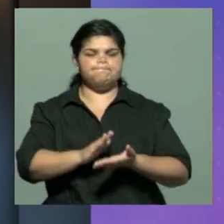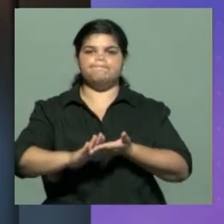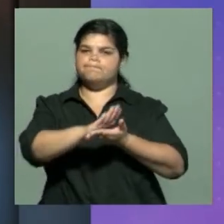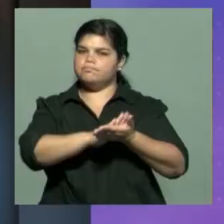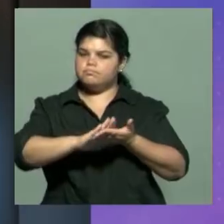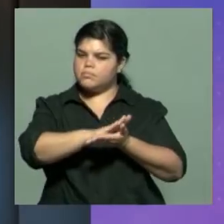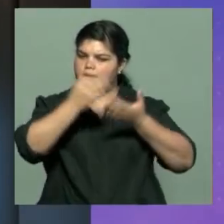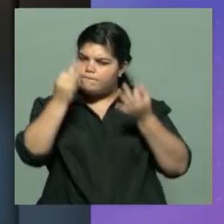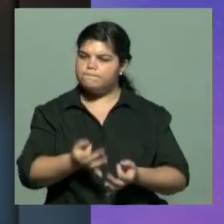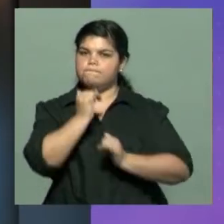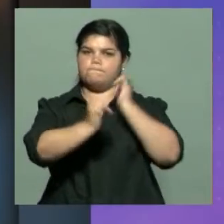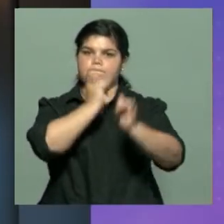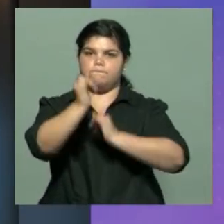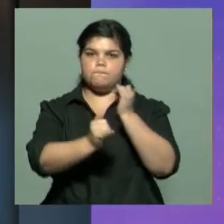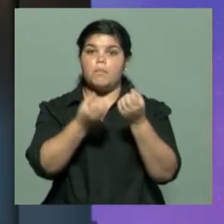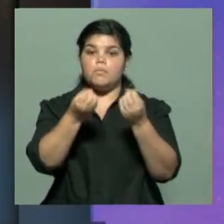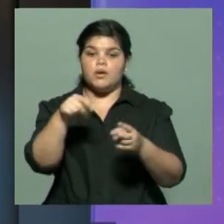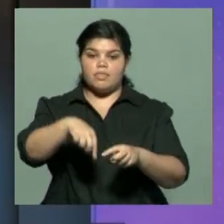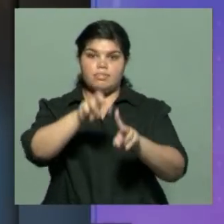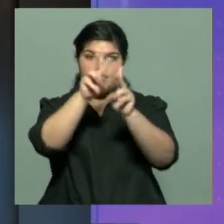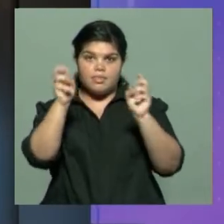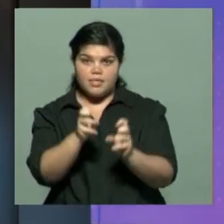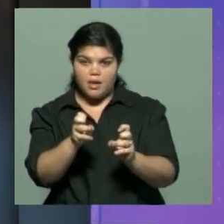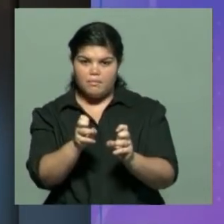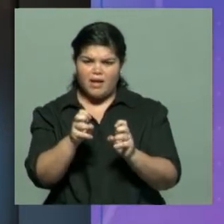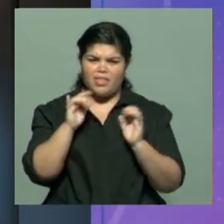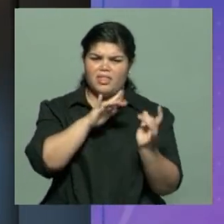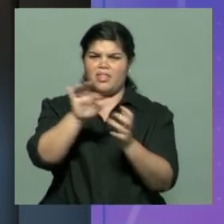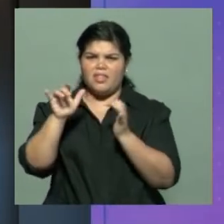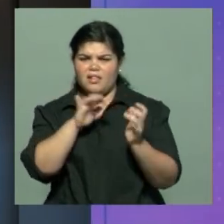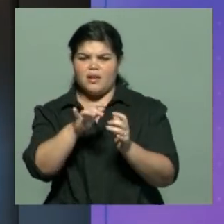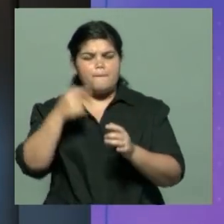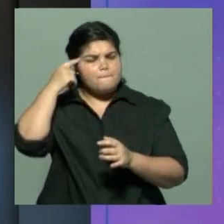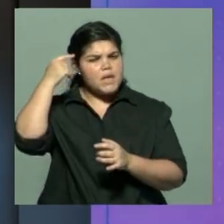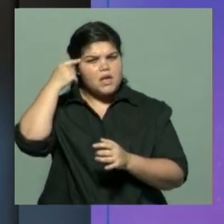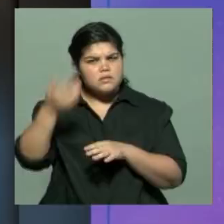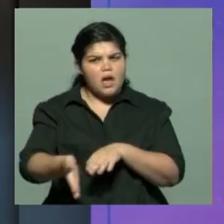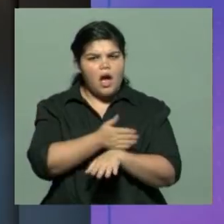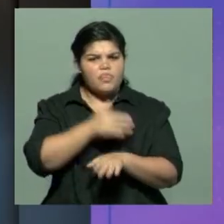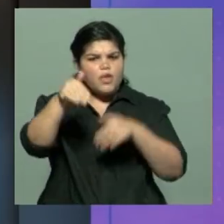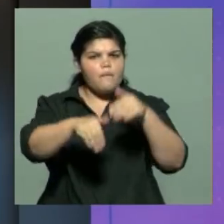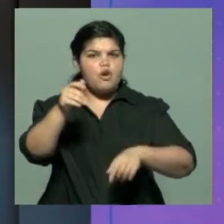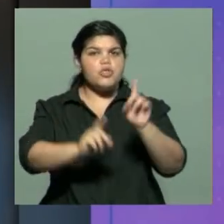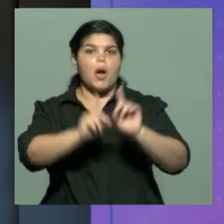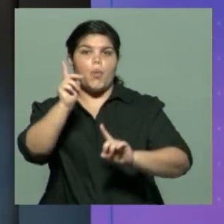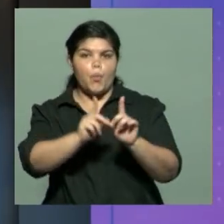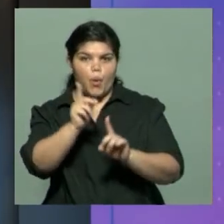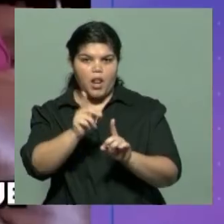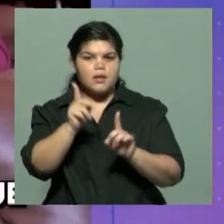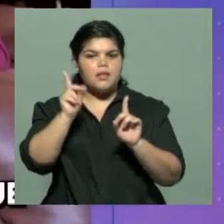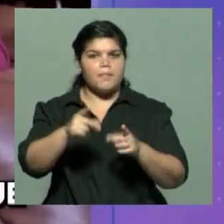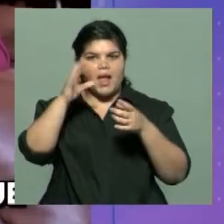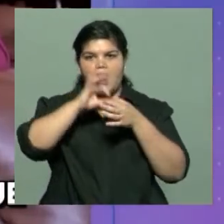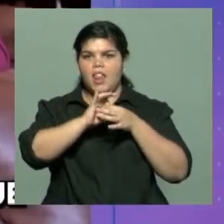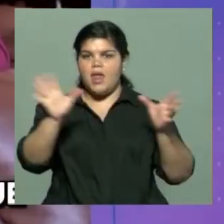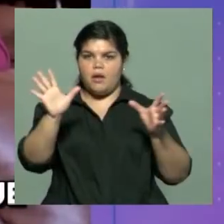es un tema controversial, que cada uno piense bien cómo va a votar y con libertad de conciencia. Lo